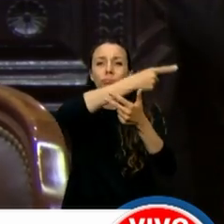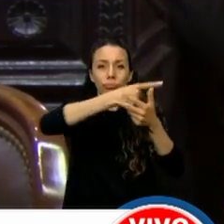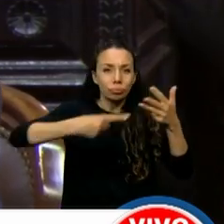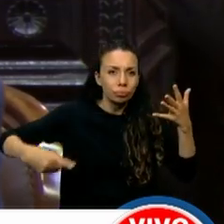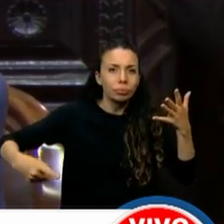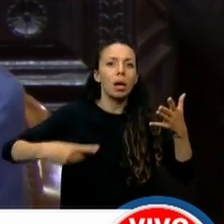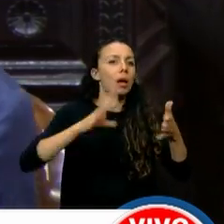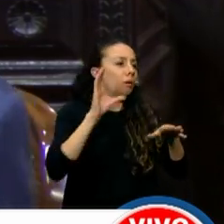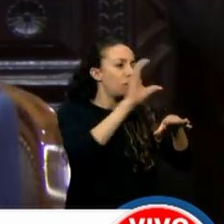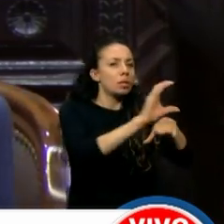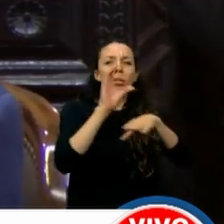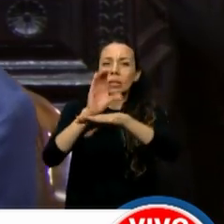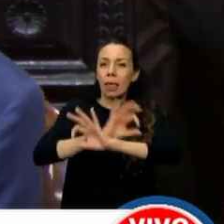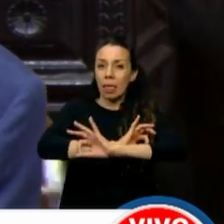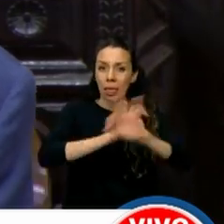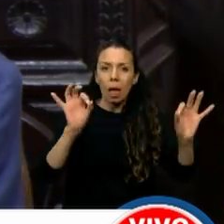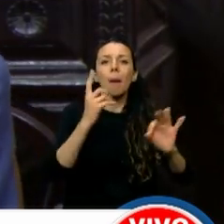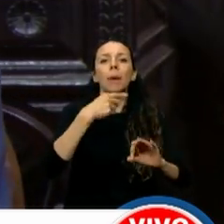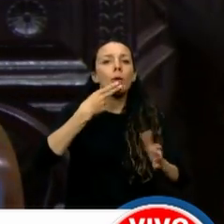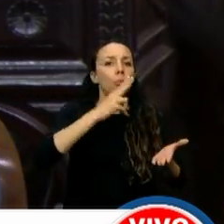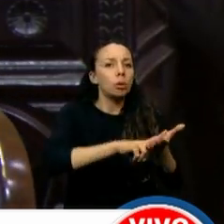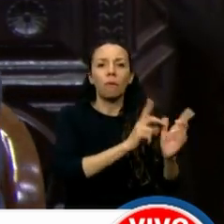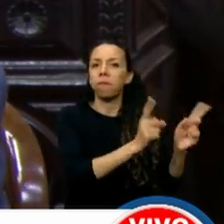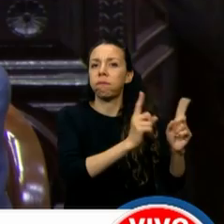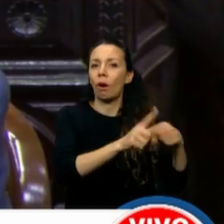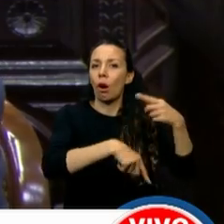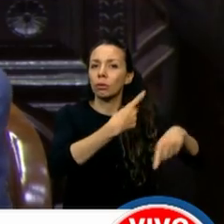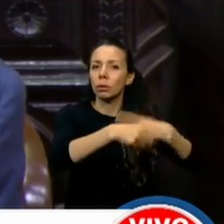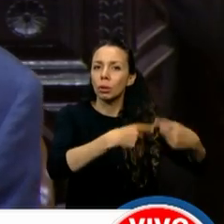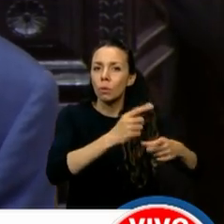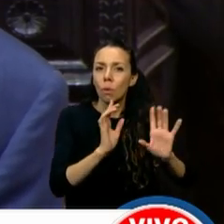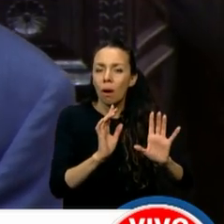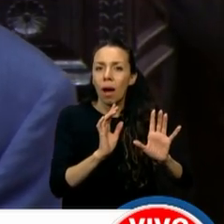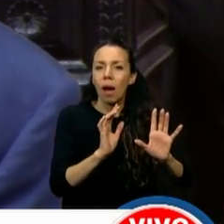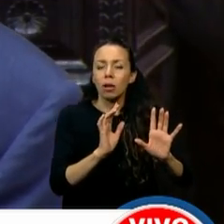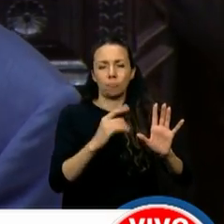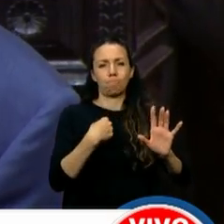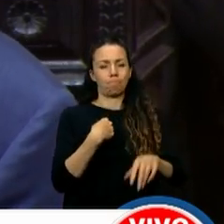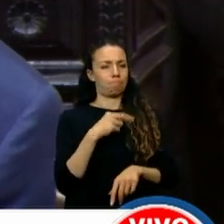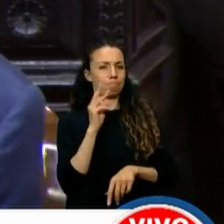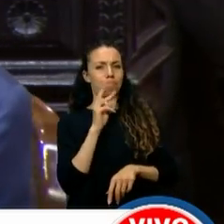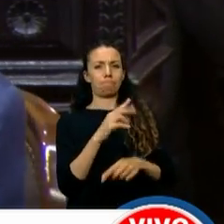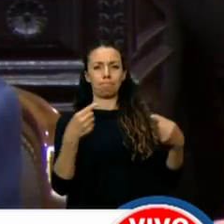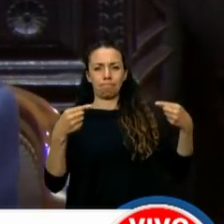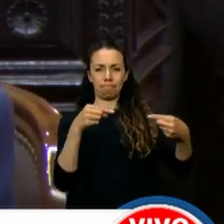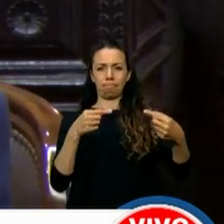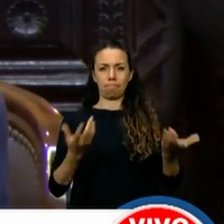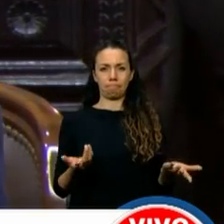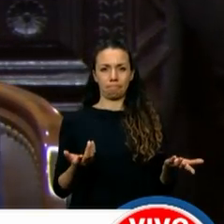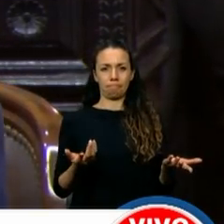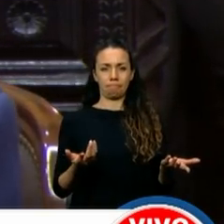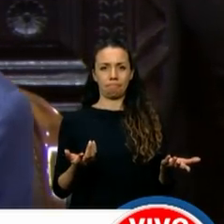no retiraron el impuesto si retiraron la asignación específica yo veo cierta contradicción allí por eso les voy a pedir